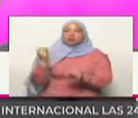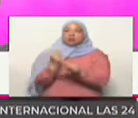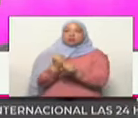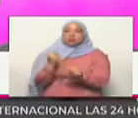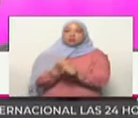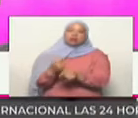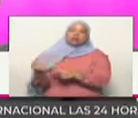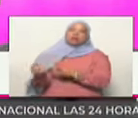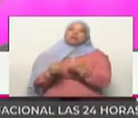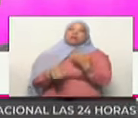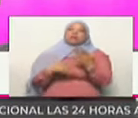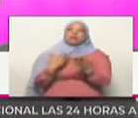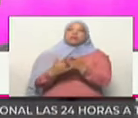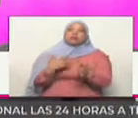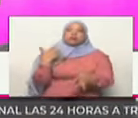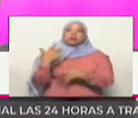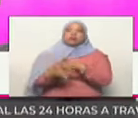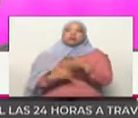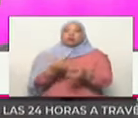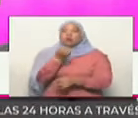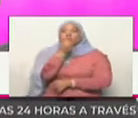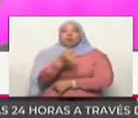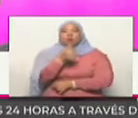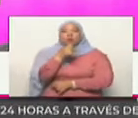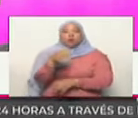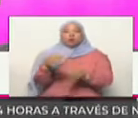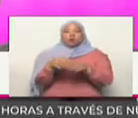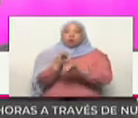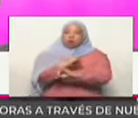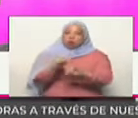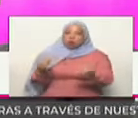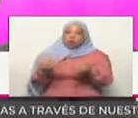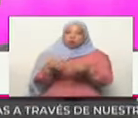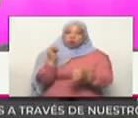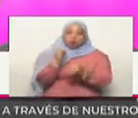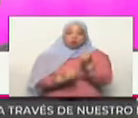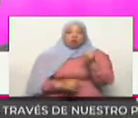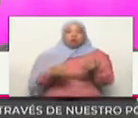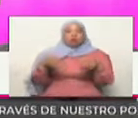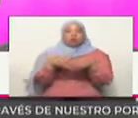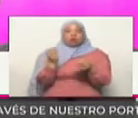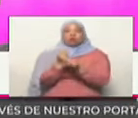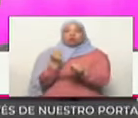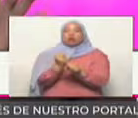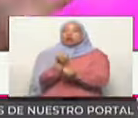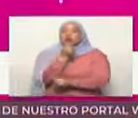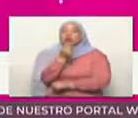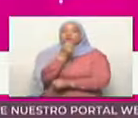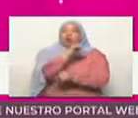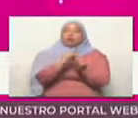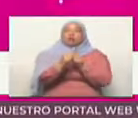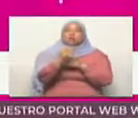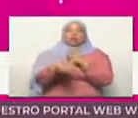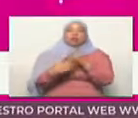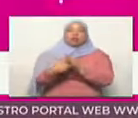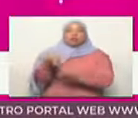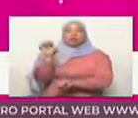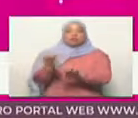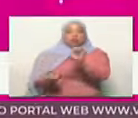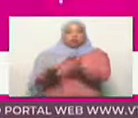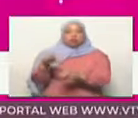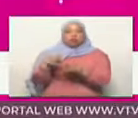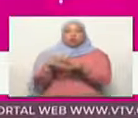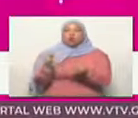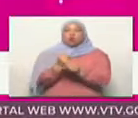solventando. Pero lo más importante es que, bueno, que estos equipos ya, también tenemos un equipo de monitoreo ambiental que está evaluando todo el Golfo